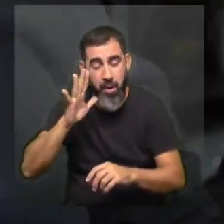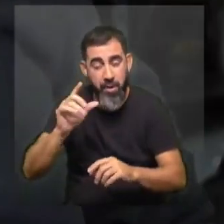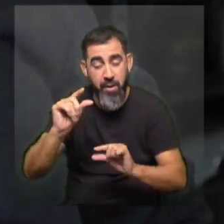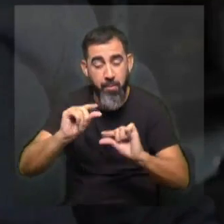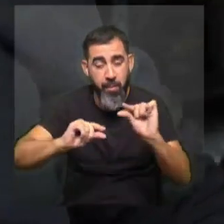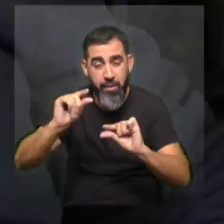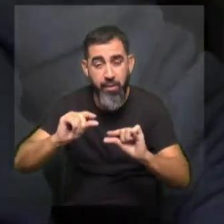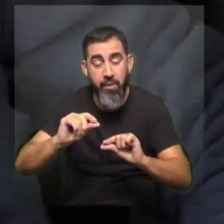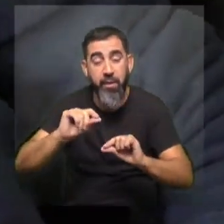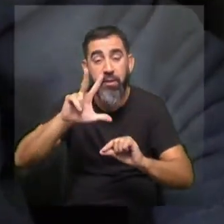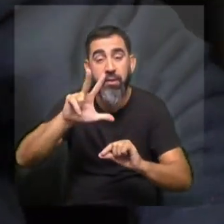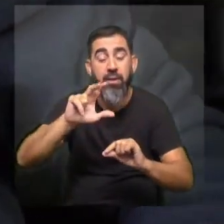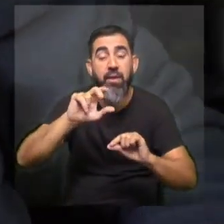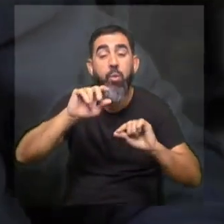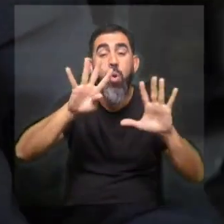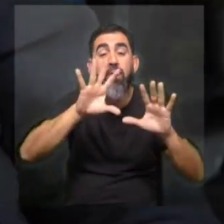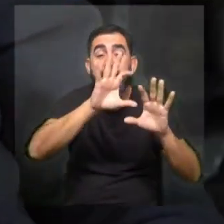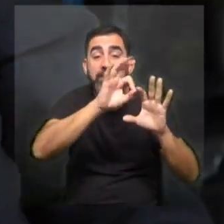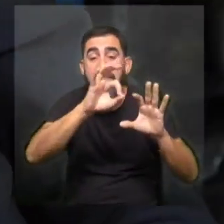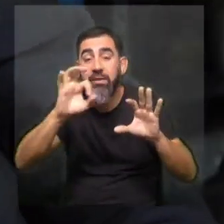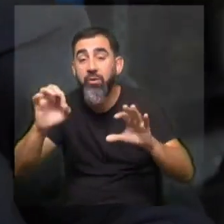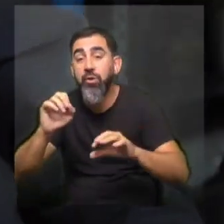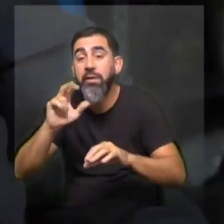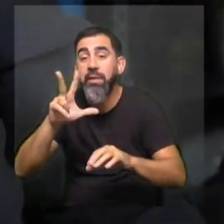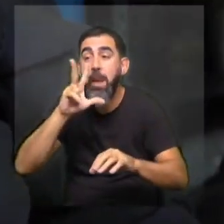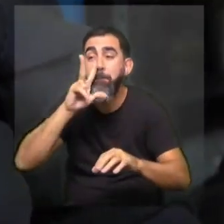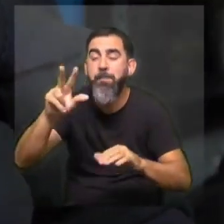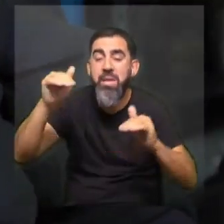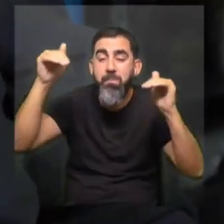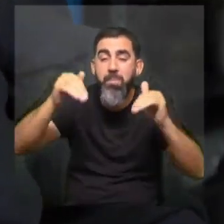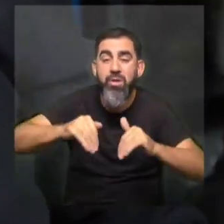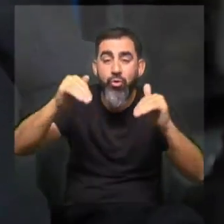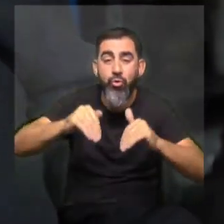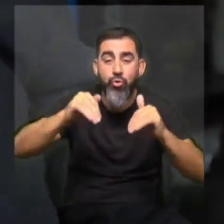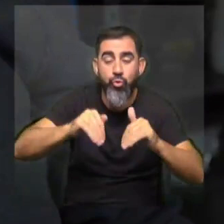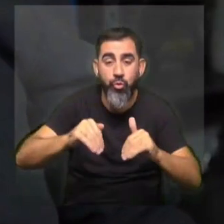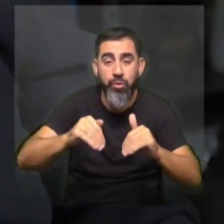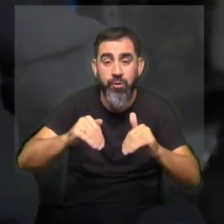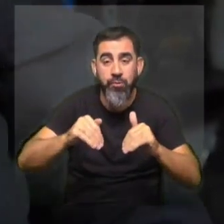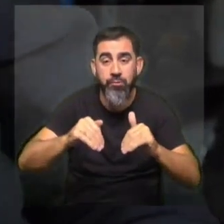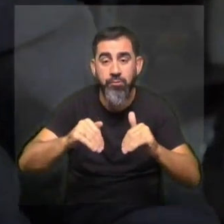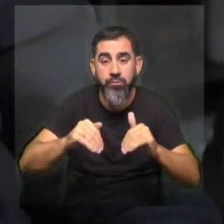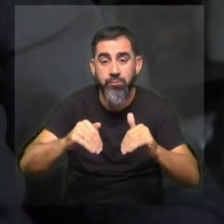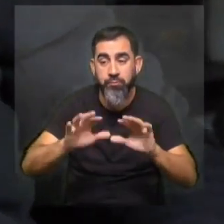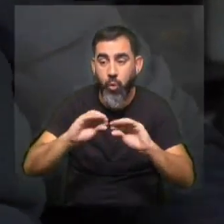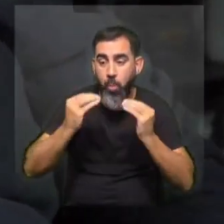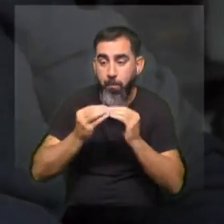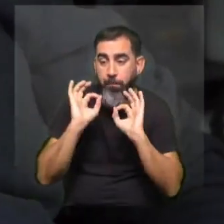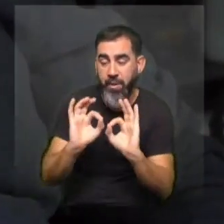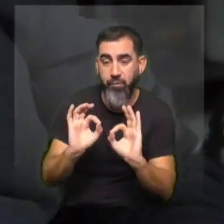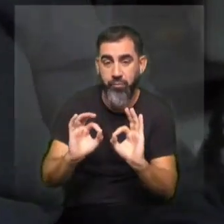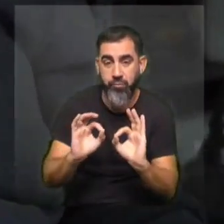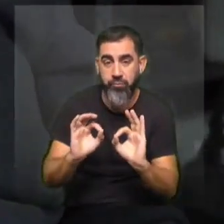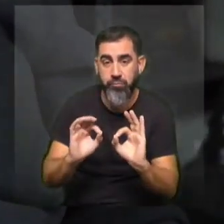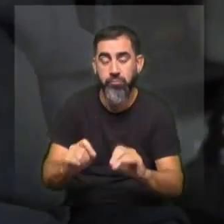3 y 9 ceros después, 3.000 millones de pares de bases, y esencialmente tenerlo entero. Eso fue,